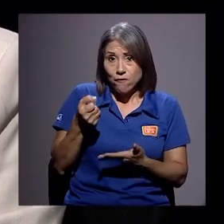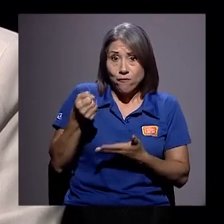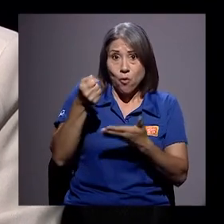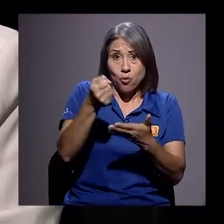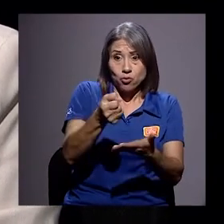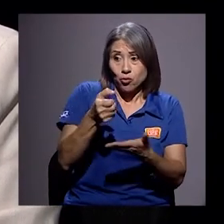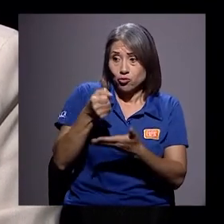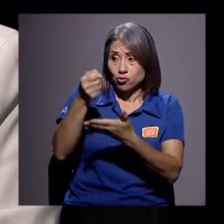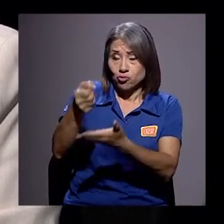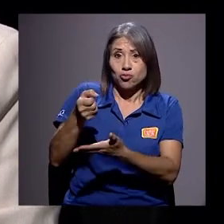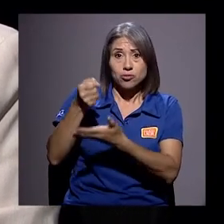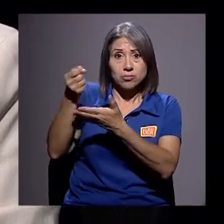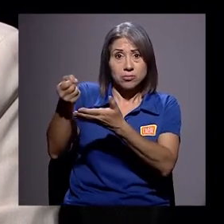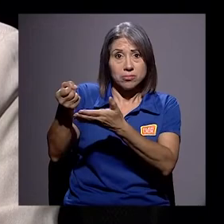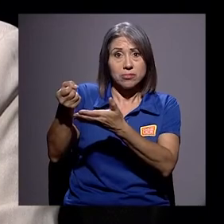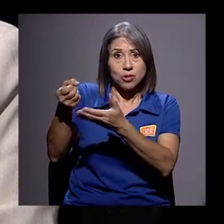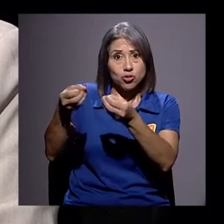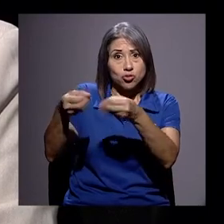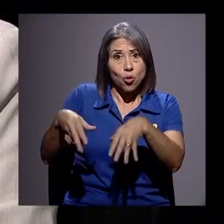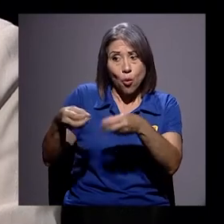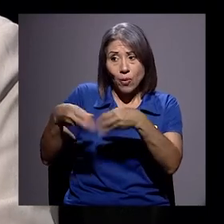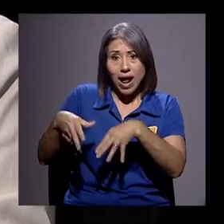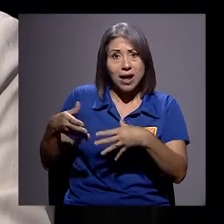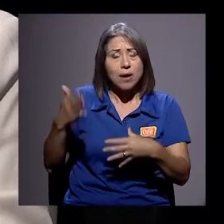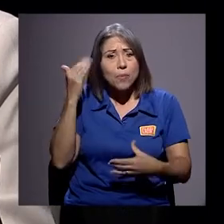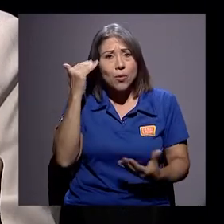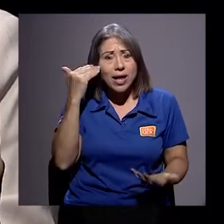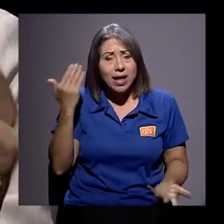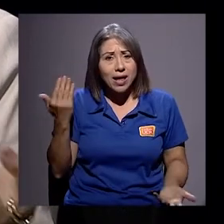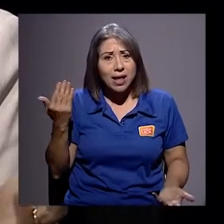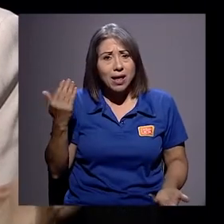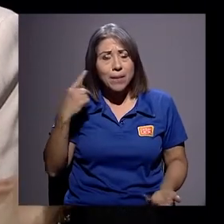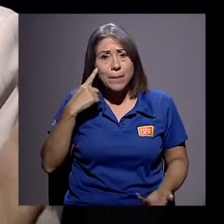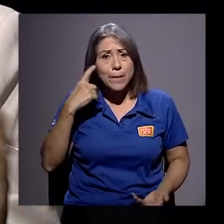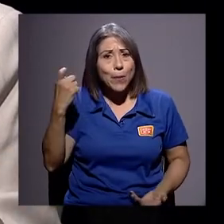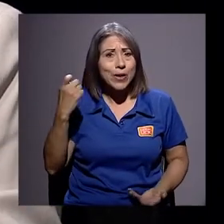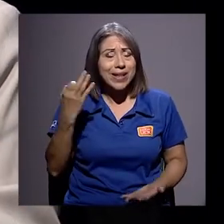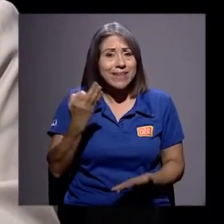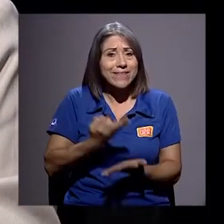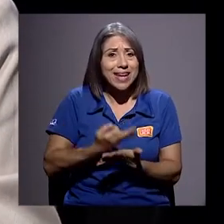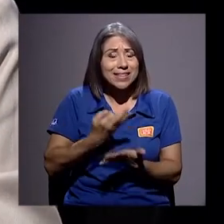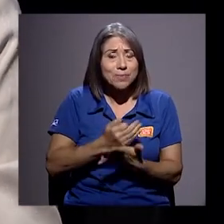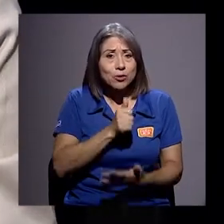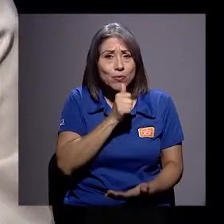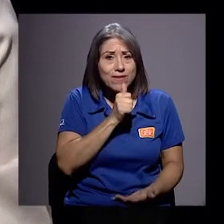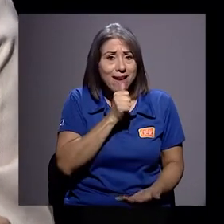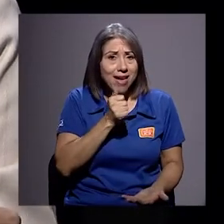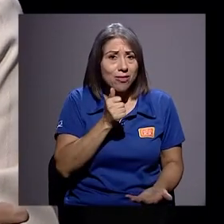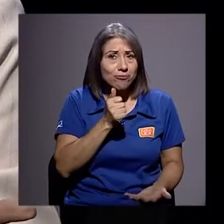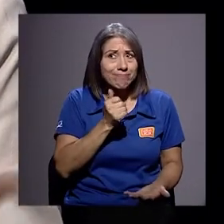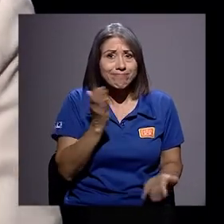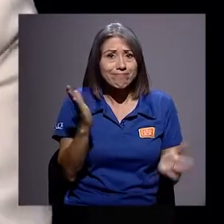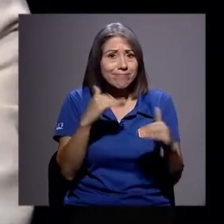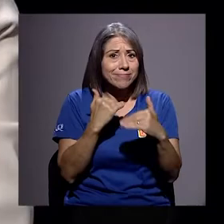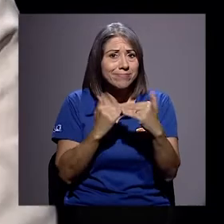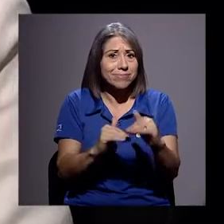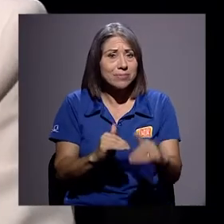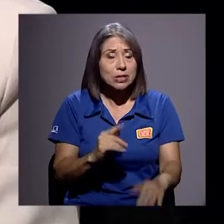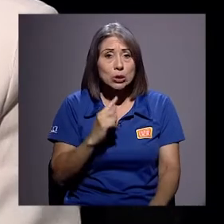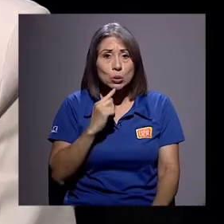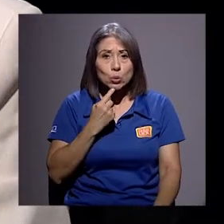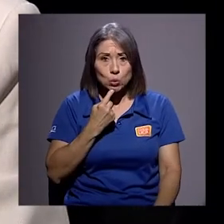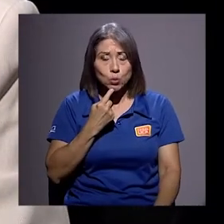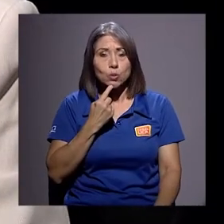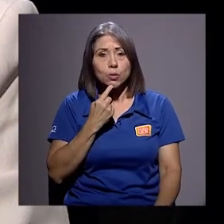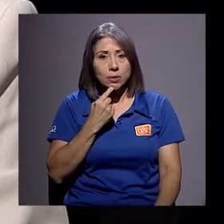les asigna de parte del estado sobran porque porque el financiamiento privado no tiene límites que son muy serios